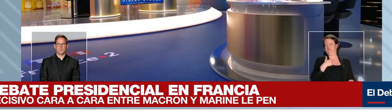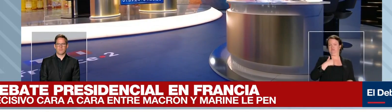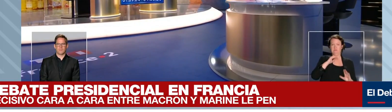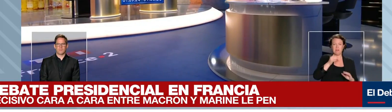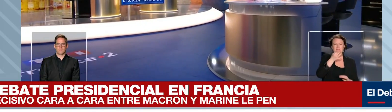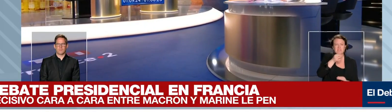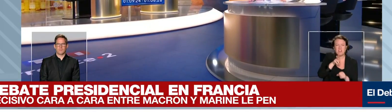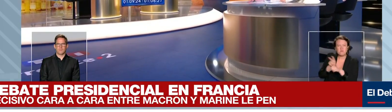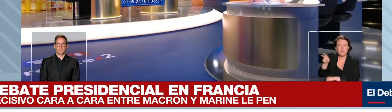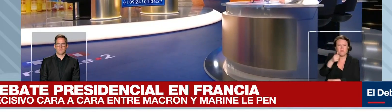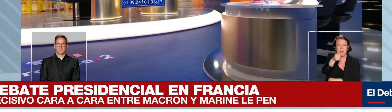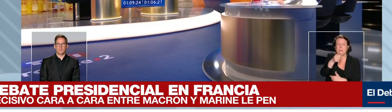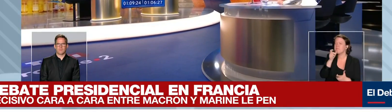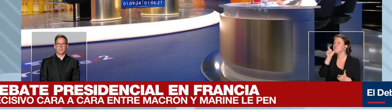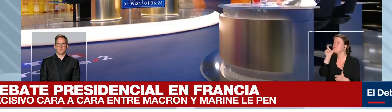con palabras